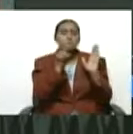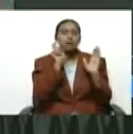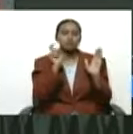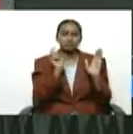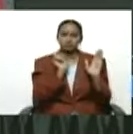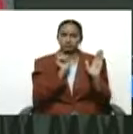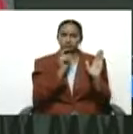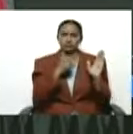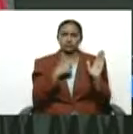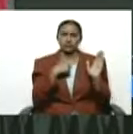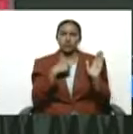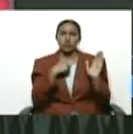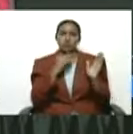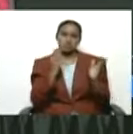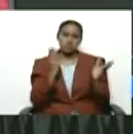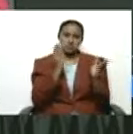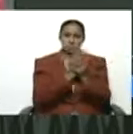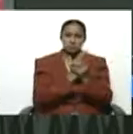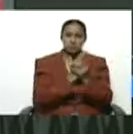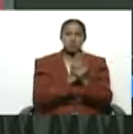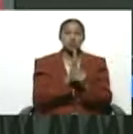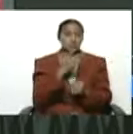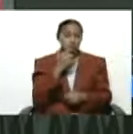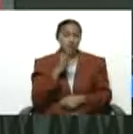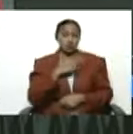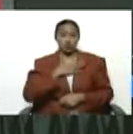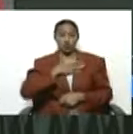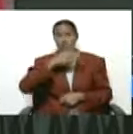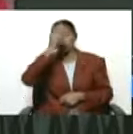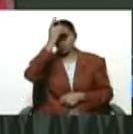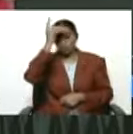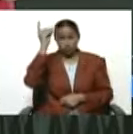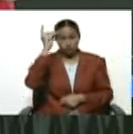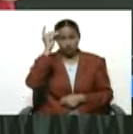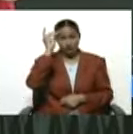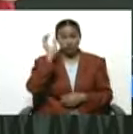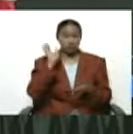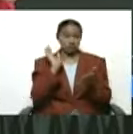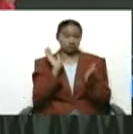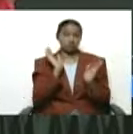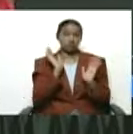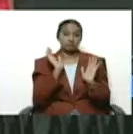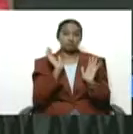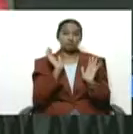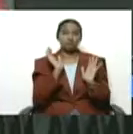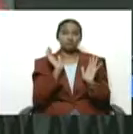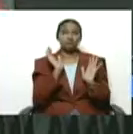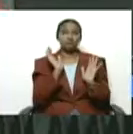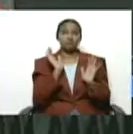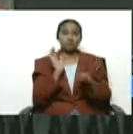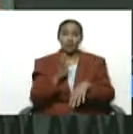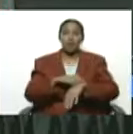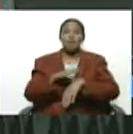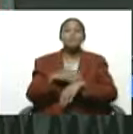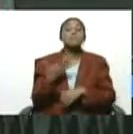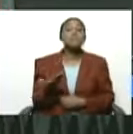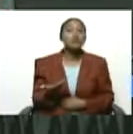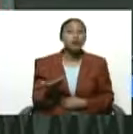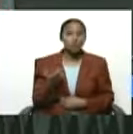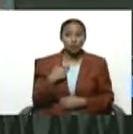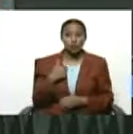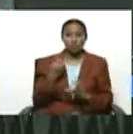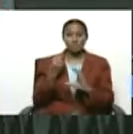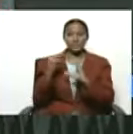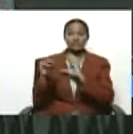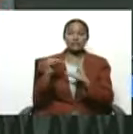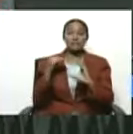Me inscribí Diosdado Cabello. Bueno, Diosdado Cabello le van a echar varillas a él. ¿Saben por qué? Porque nosotros le mandamos mensajes